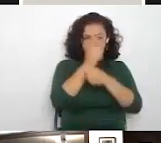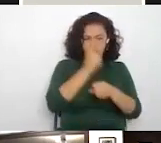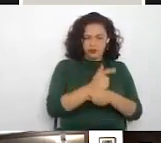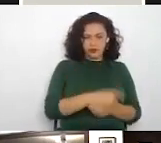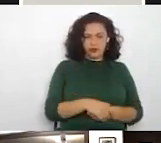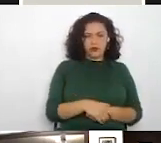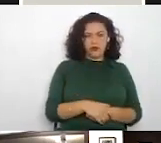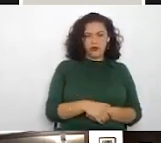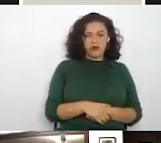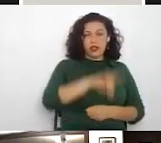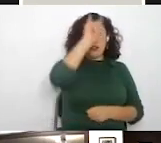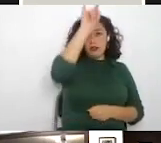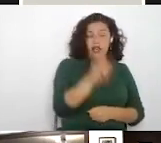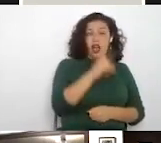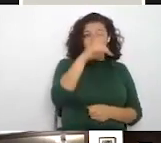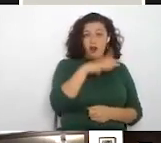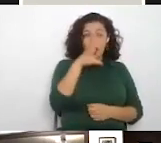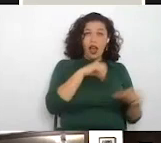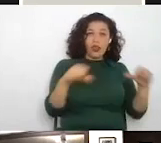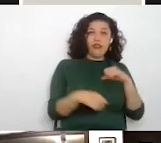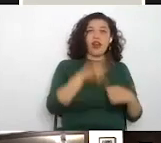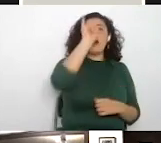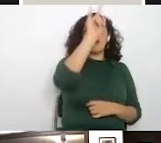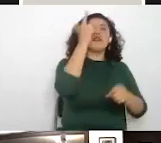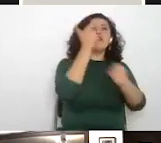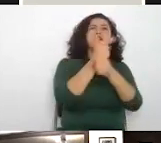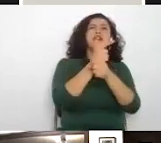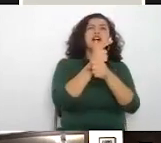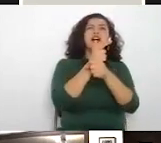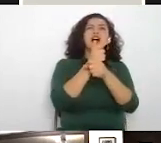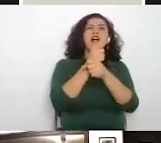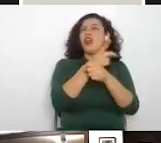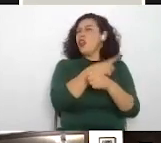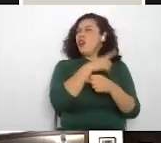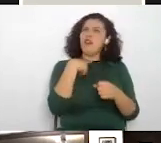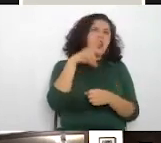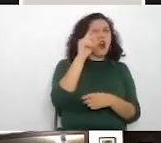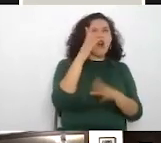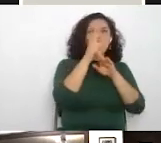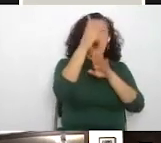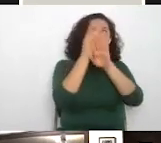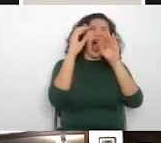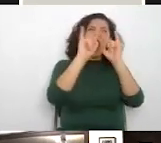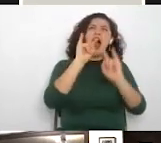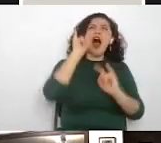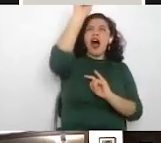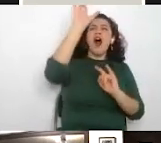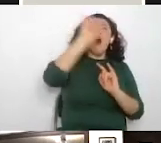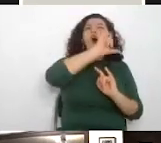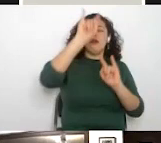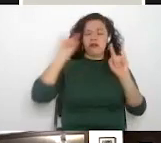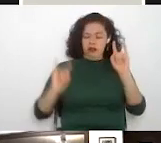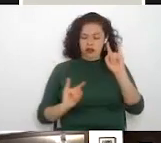un post-it tiene una actividad en la que no debe de ir porque va antes o posteriormente, ahí